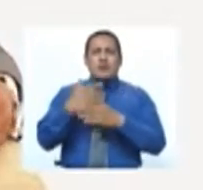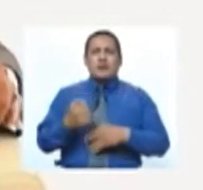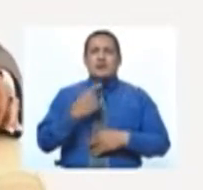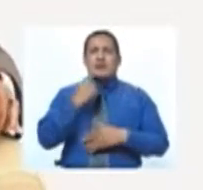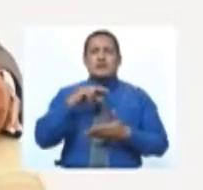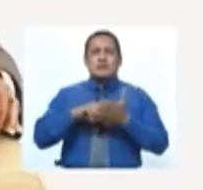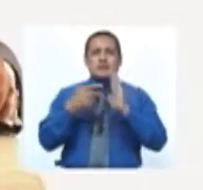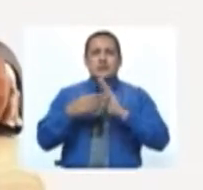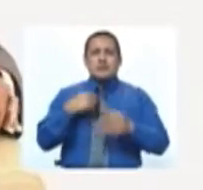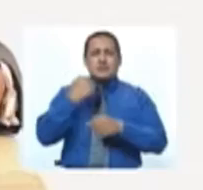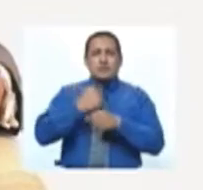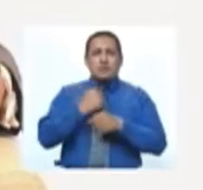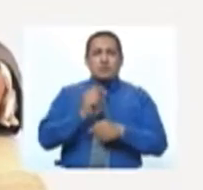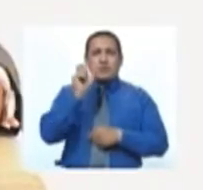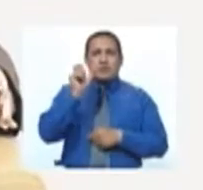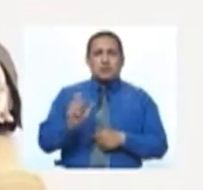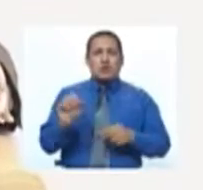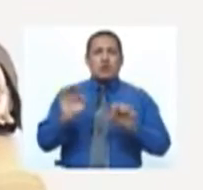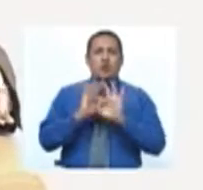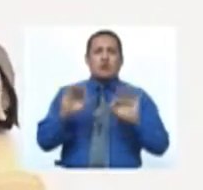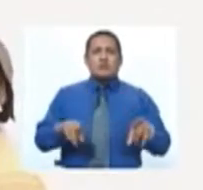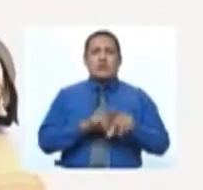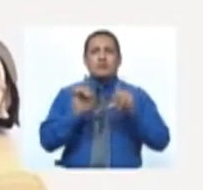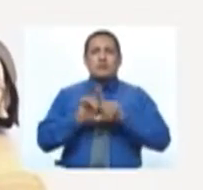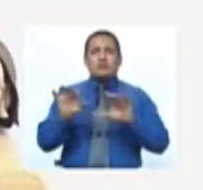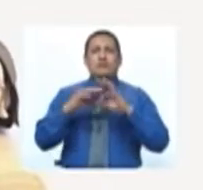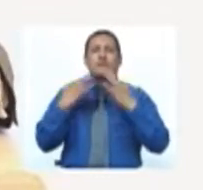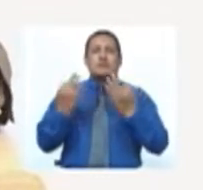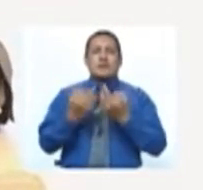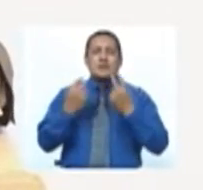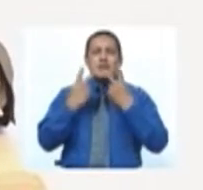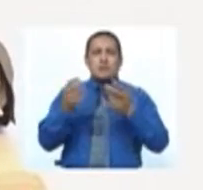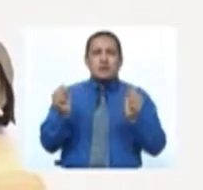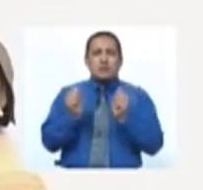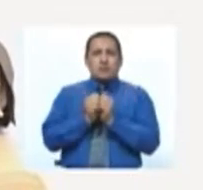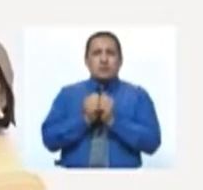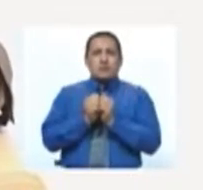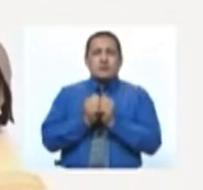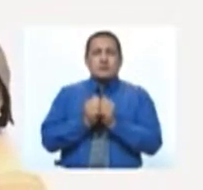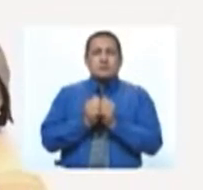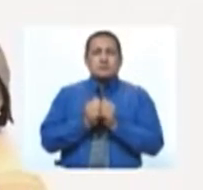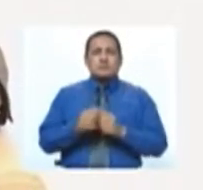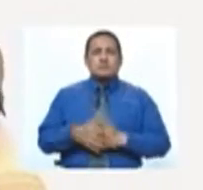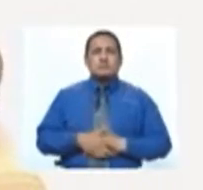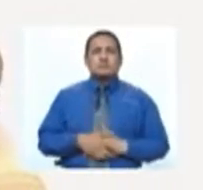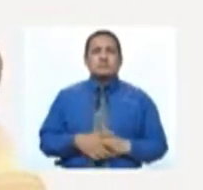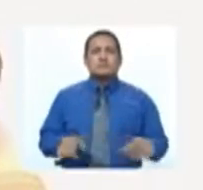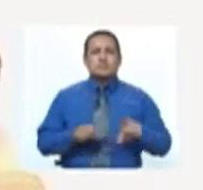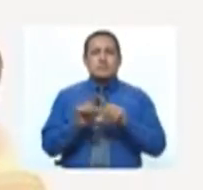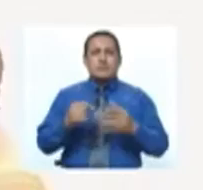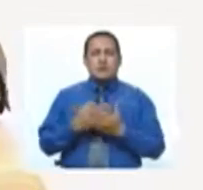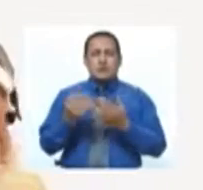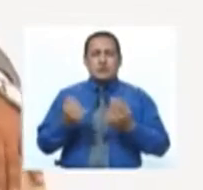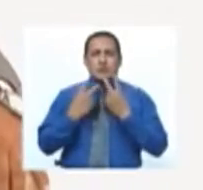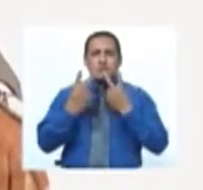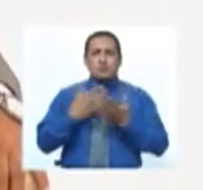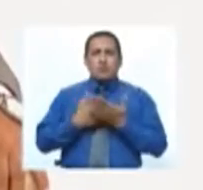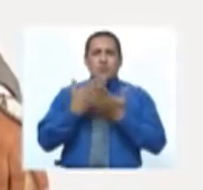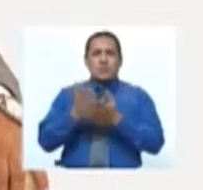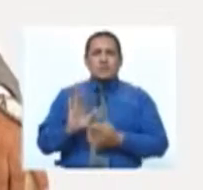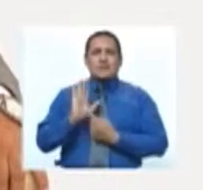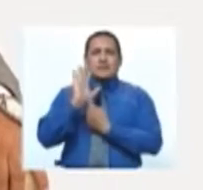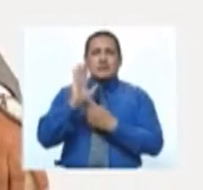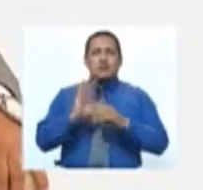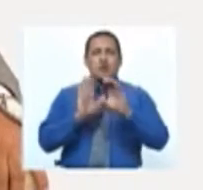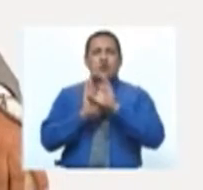es respecto del trabajador o funcionario, sino también de sus parientes, de su cónyuge, situación que también está establecida en